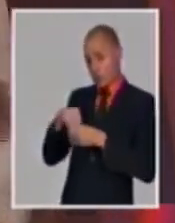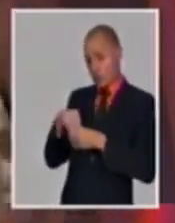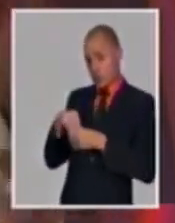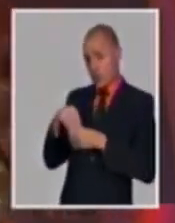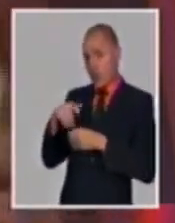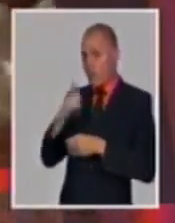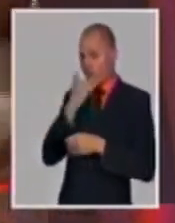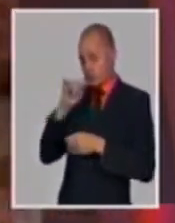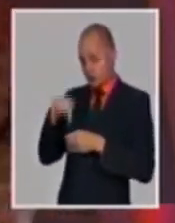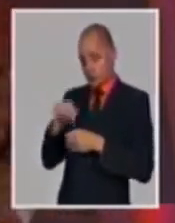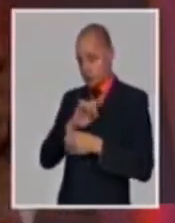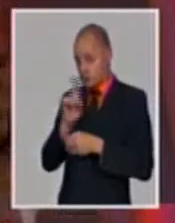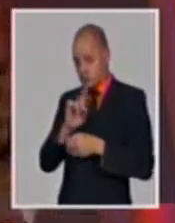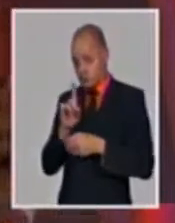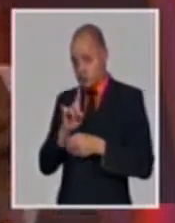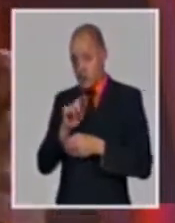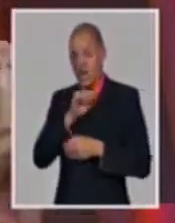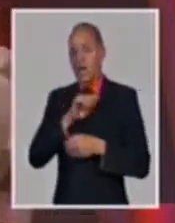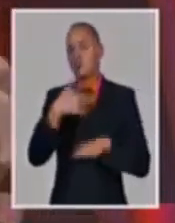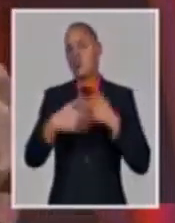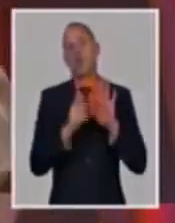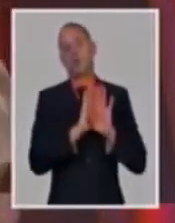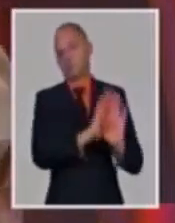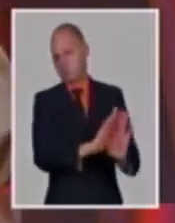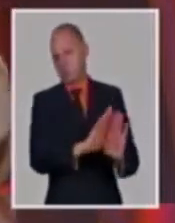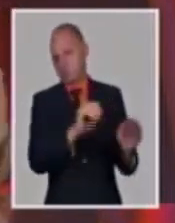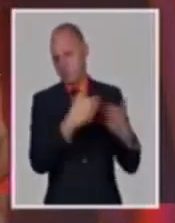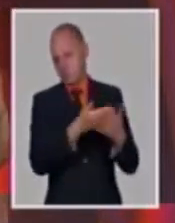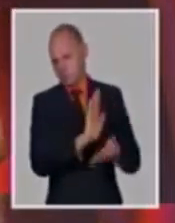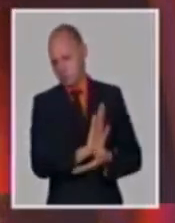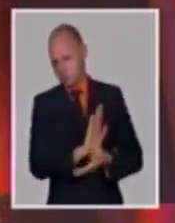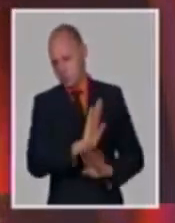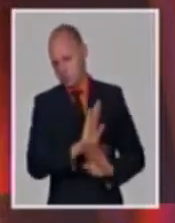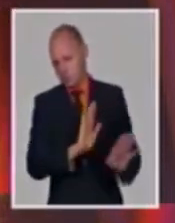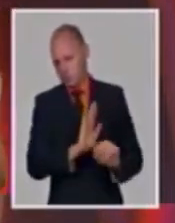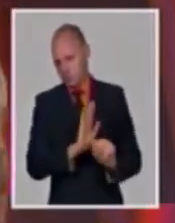manera, por supuesto, y en menor cuantía, sí tiene un